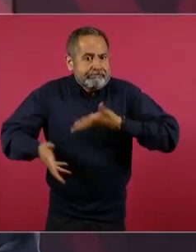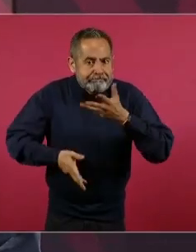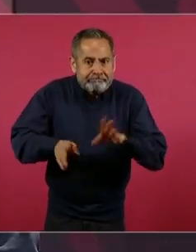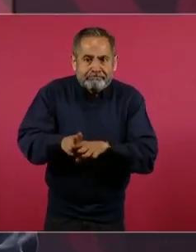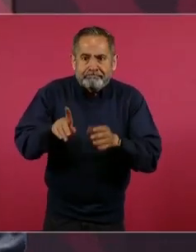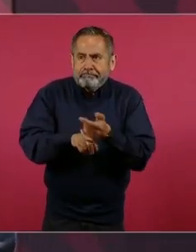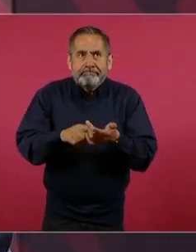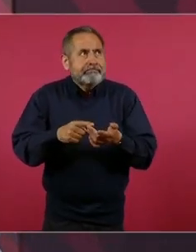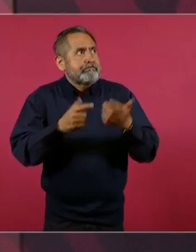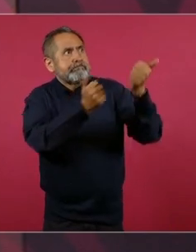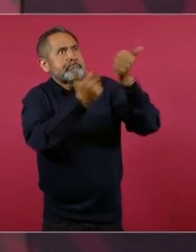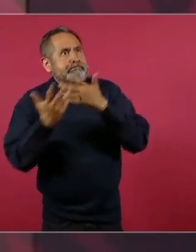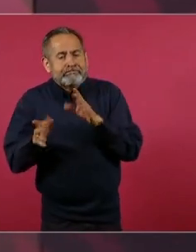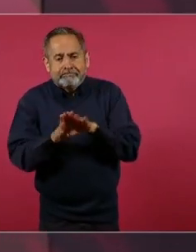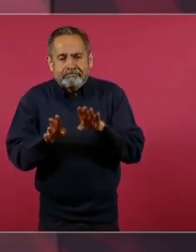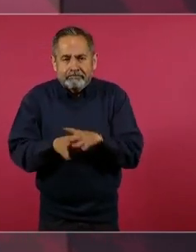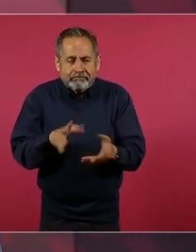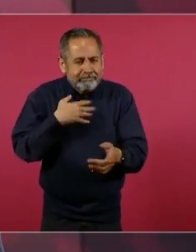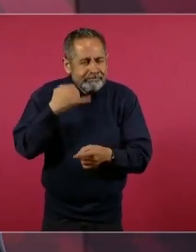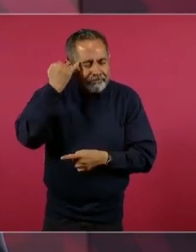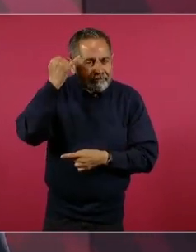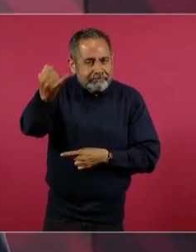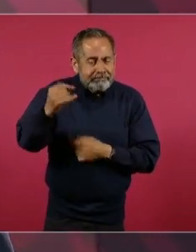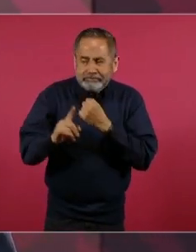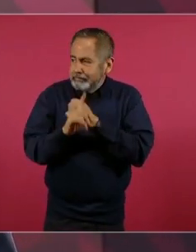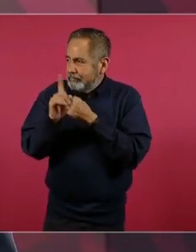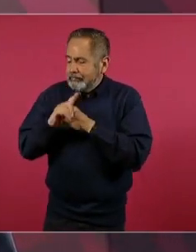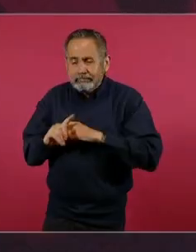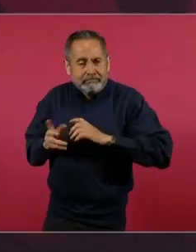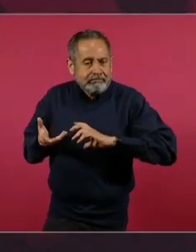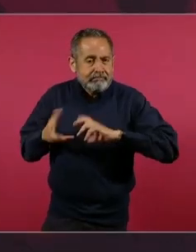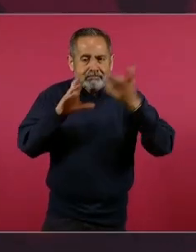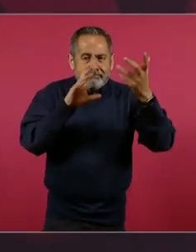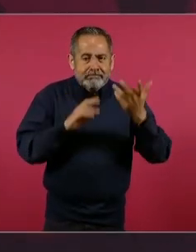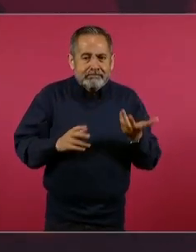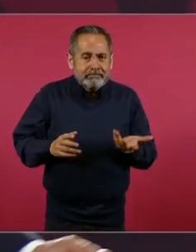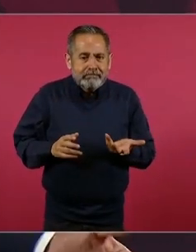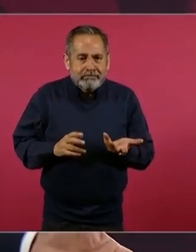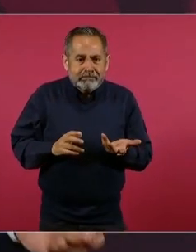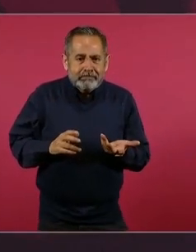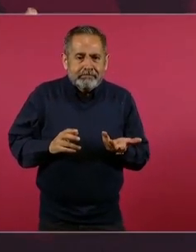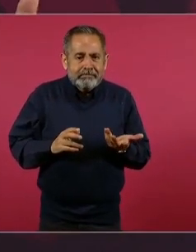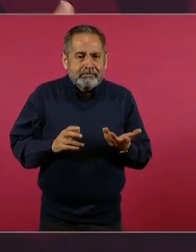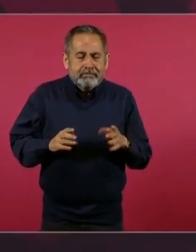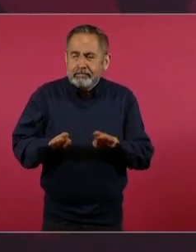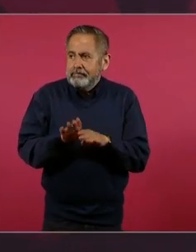Imagina, claro. Imagínate, imaginemos todos que